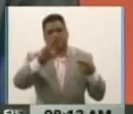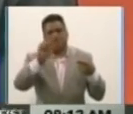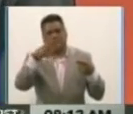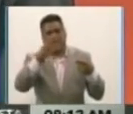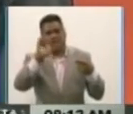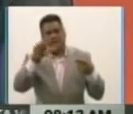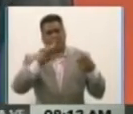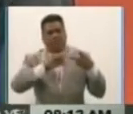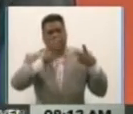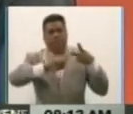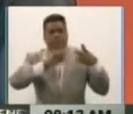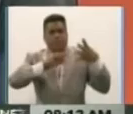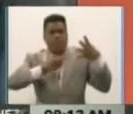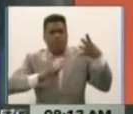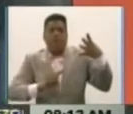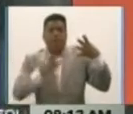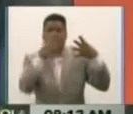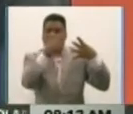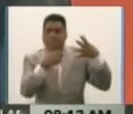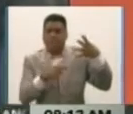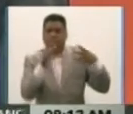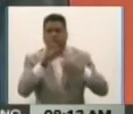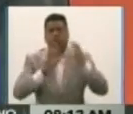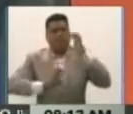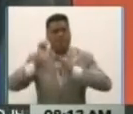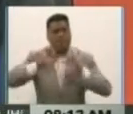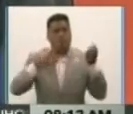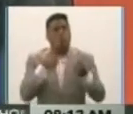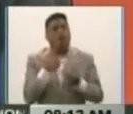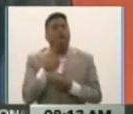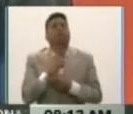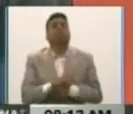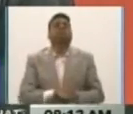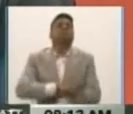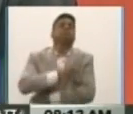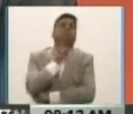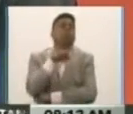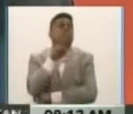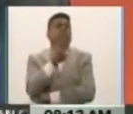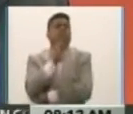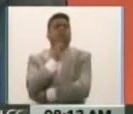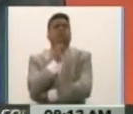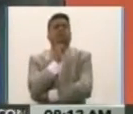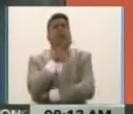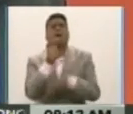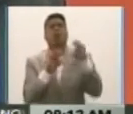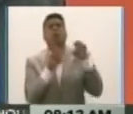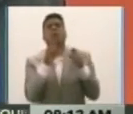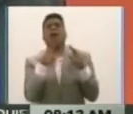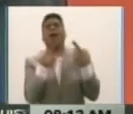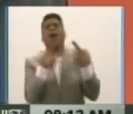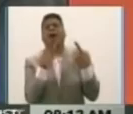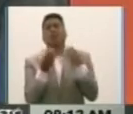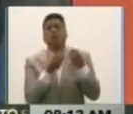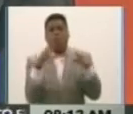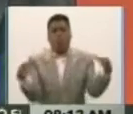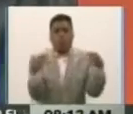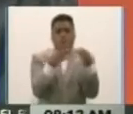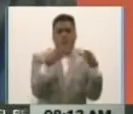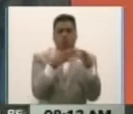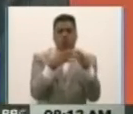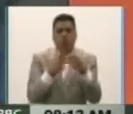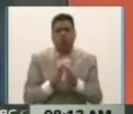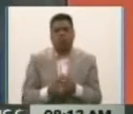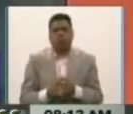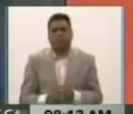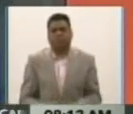y Alberto Ravara, que van a evaluar a estos actores y actrices de todo el país para conformar entonces este elenco, bueno, que puedo